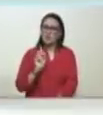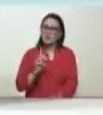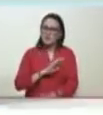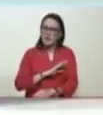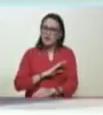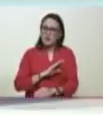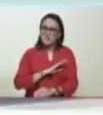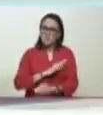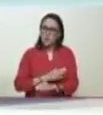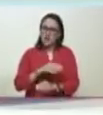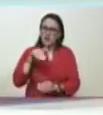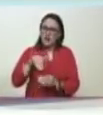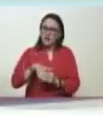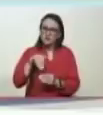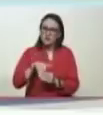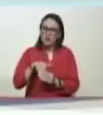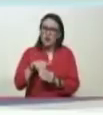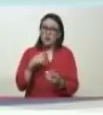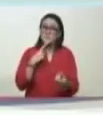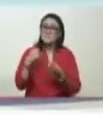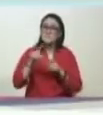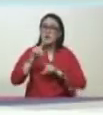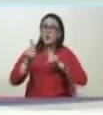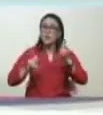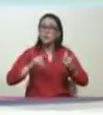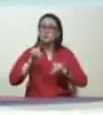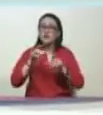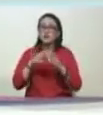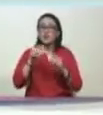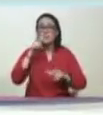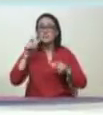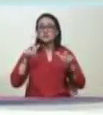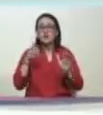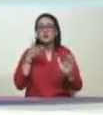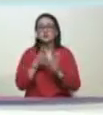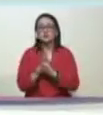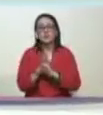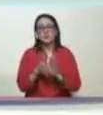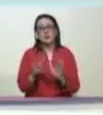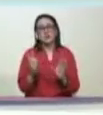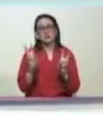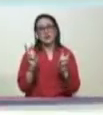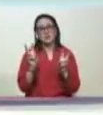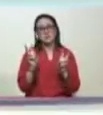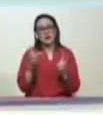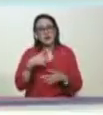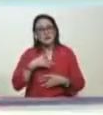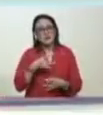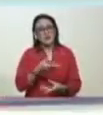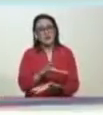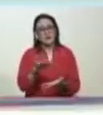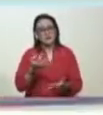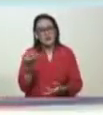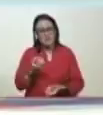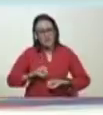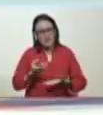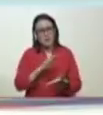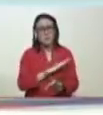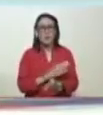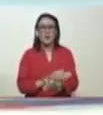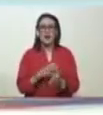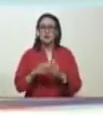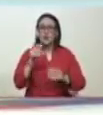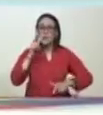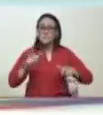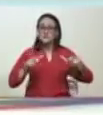poder electoral que consulte a la República sobre los grandes asuntos de interés nacional y le dé el poder verdaderamente al